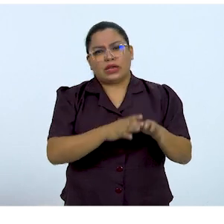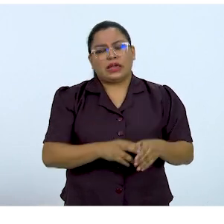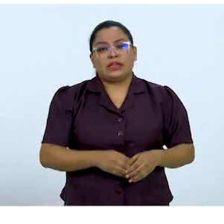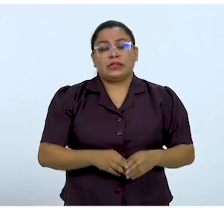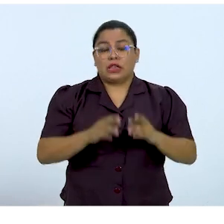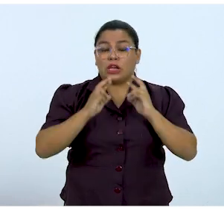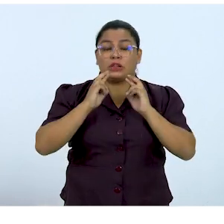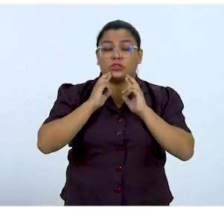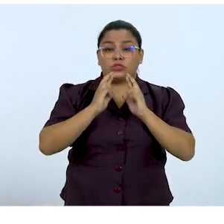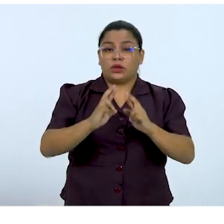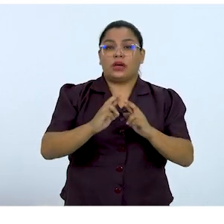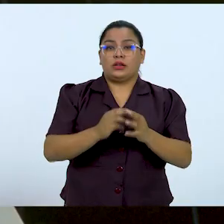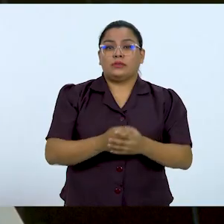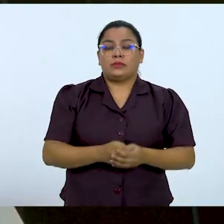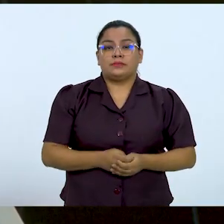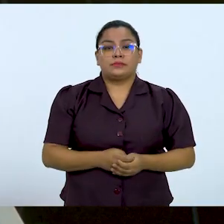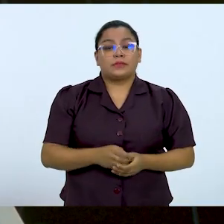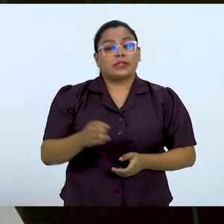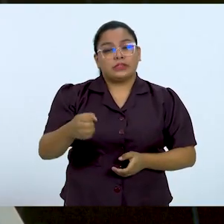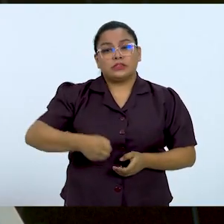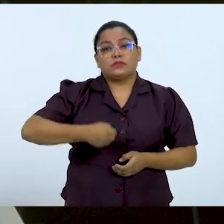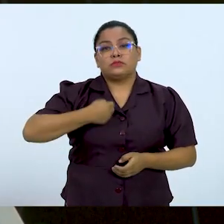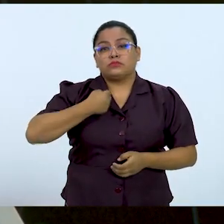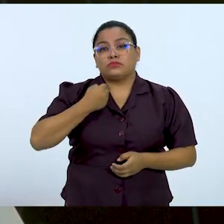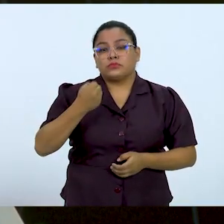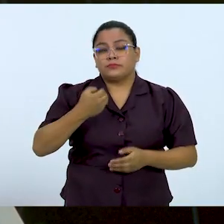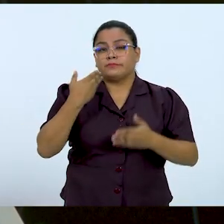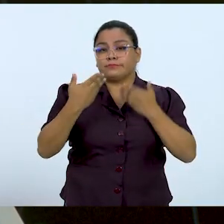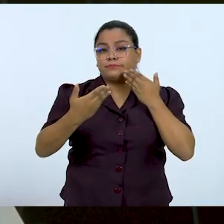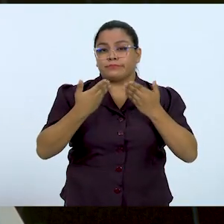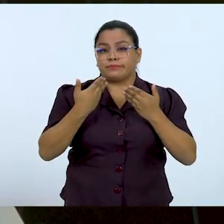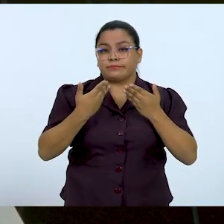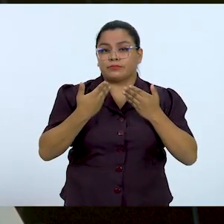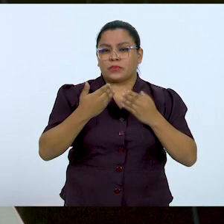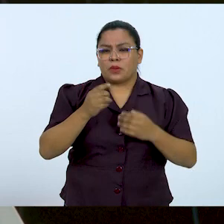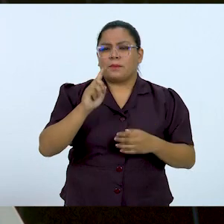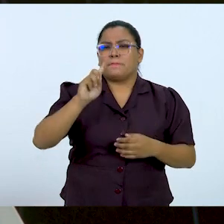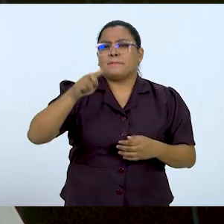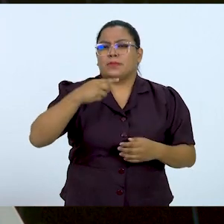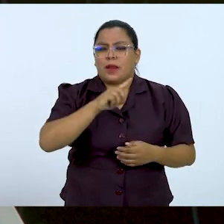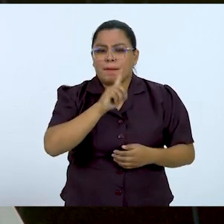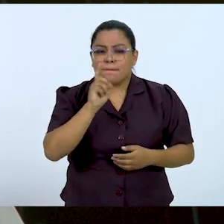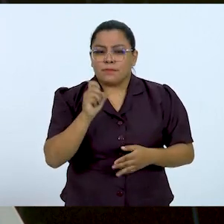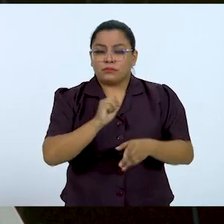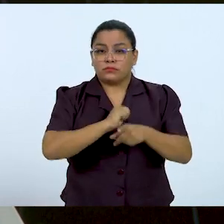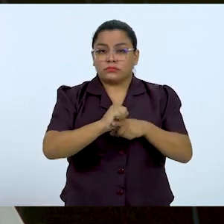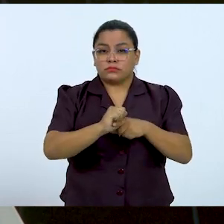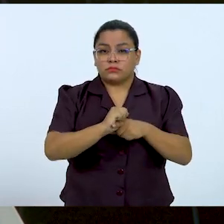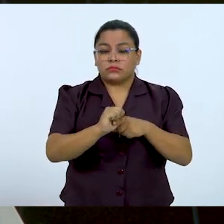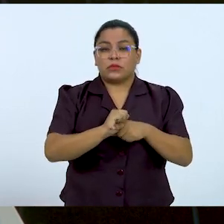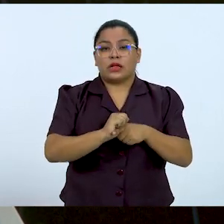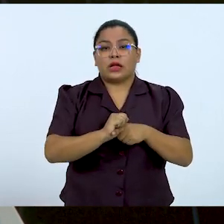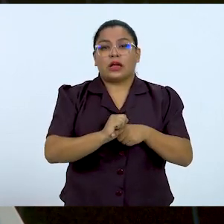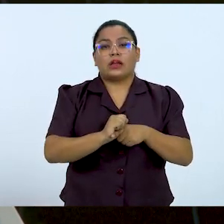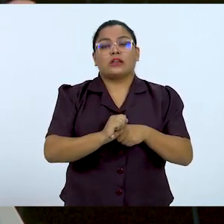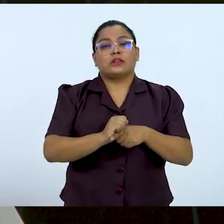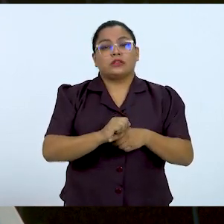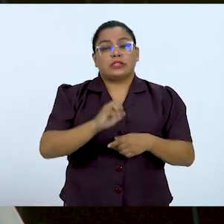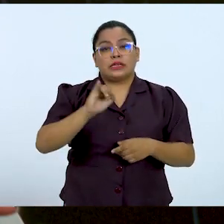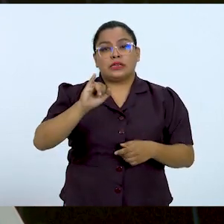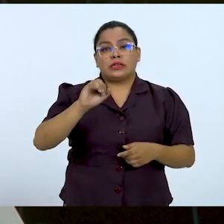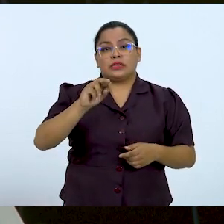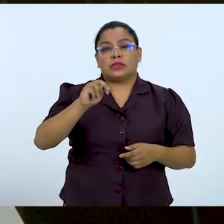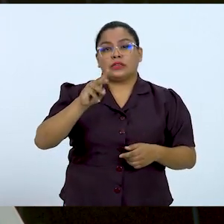en la parte de la sección resuelve. Aquí es importante mencionar que el primer ítem de la sección resuelve se corresponde con